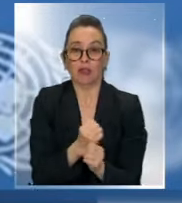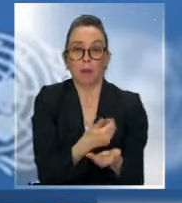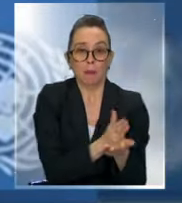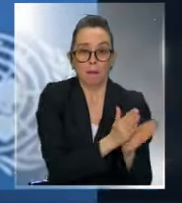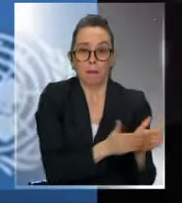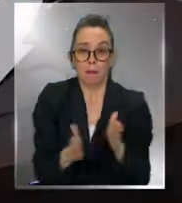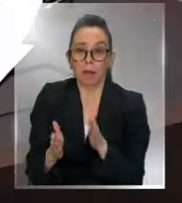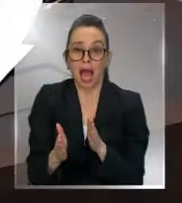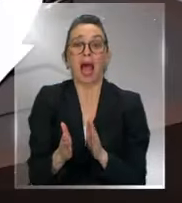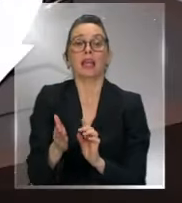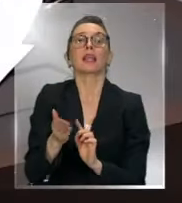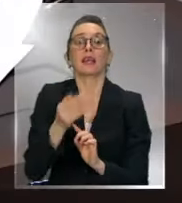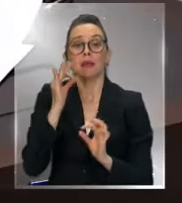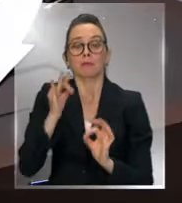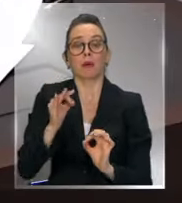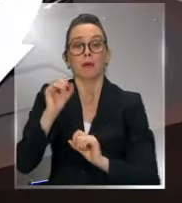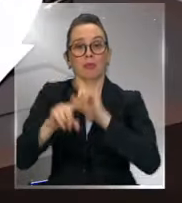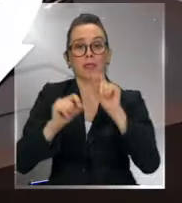hasta el